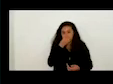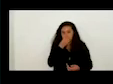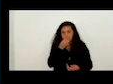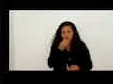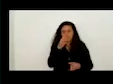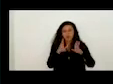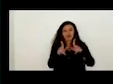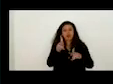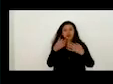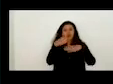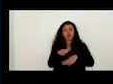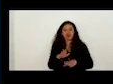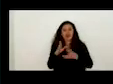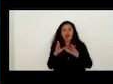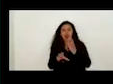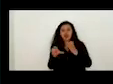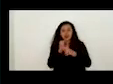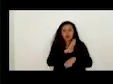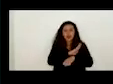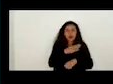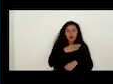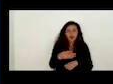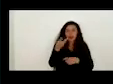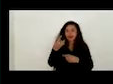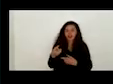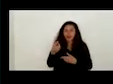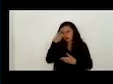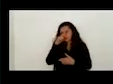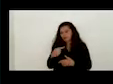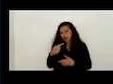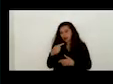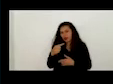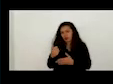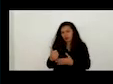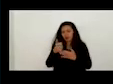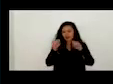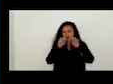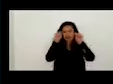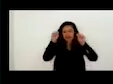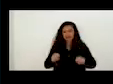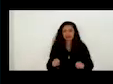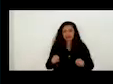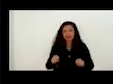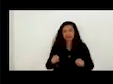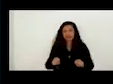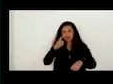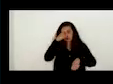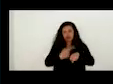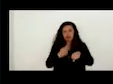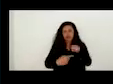estas vitaminas y estos minerales ayudaban mucho a reforzar el sistema inmune. Sin